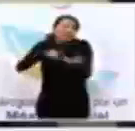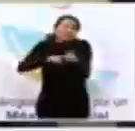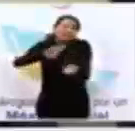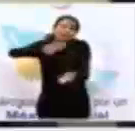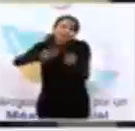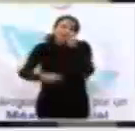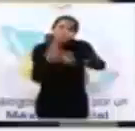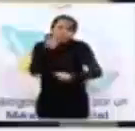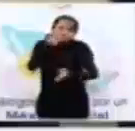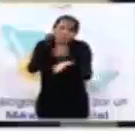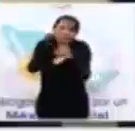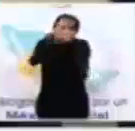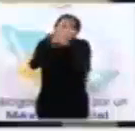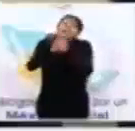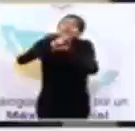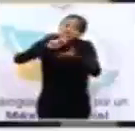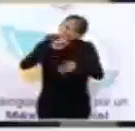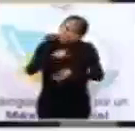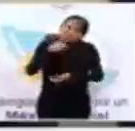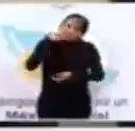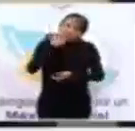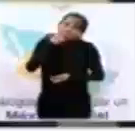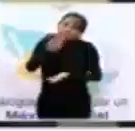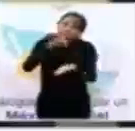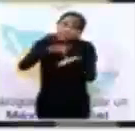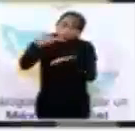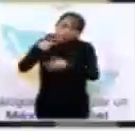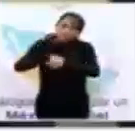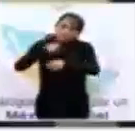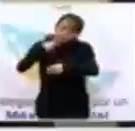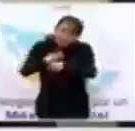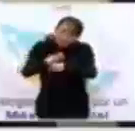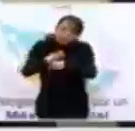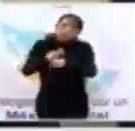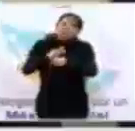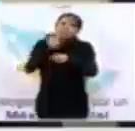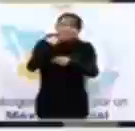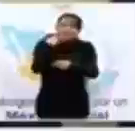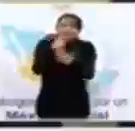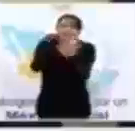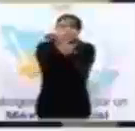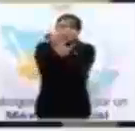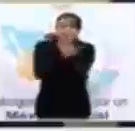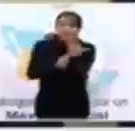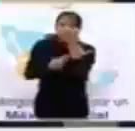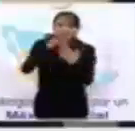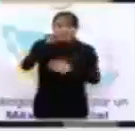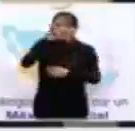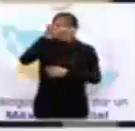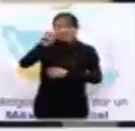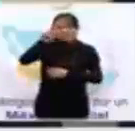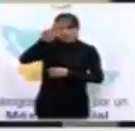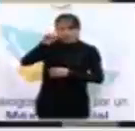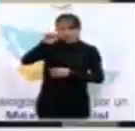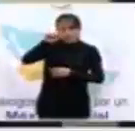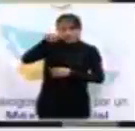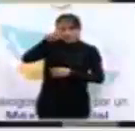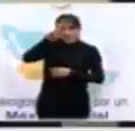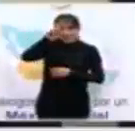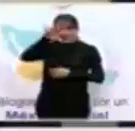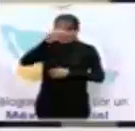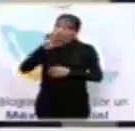agradecer mucho la invitación y desde la perspectiva de este programa iberoamericano en gestión territorial, también en